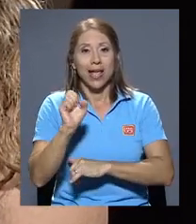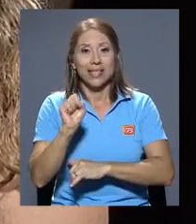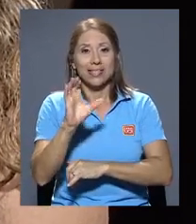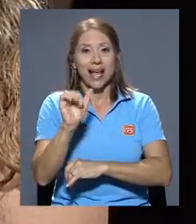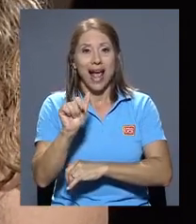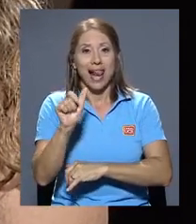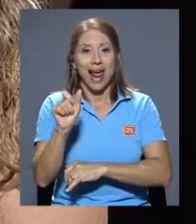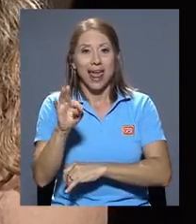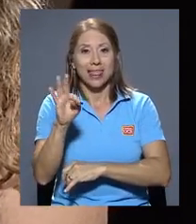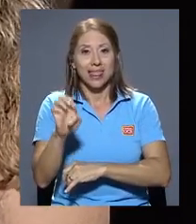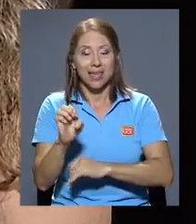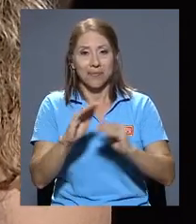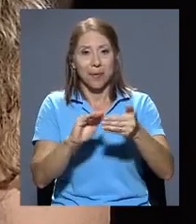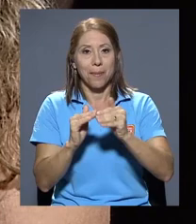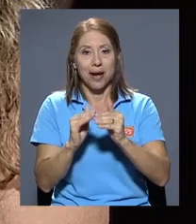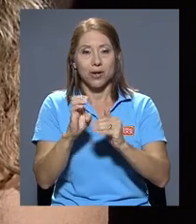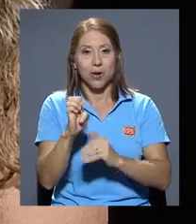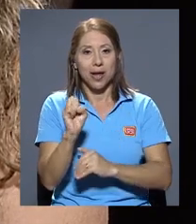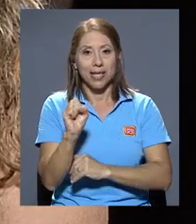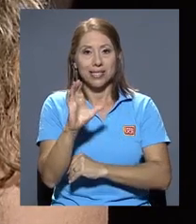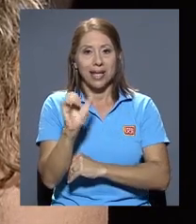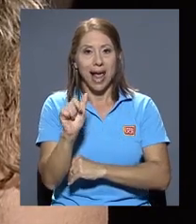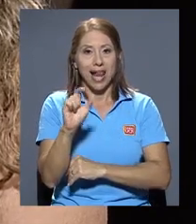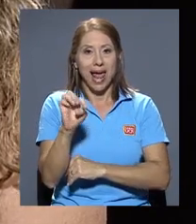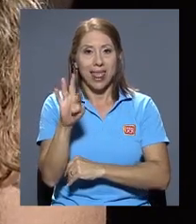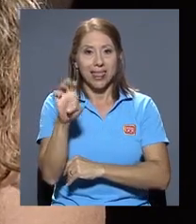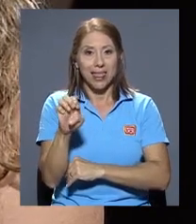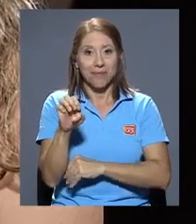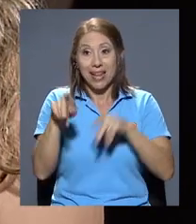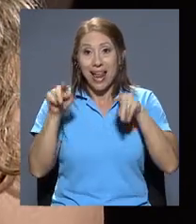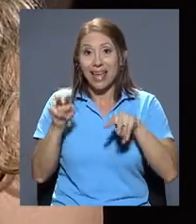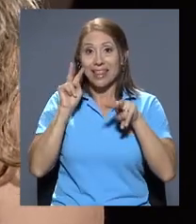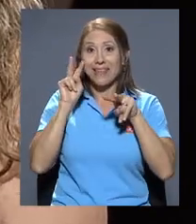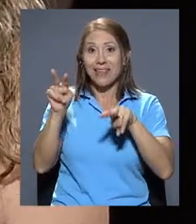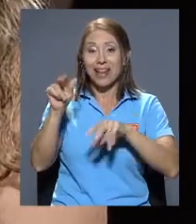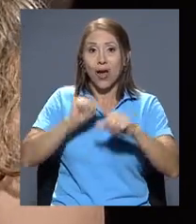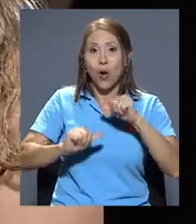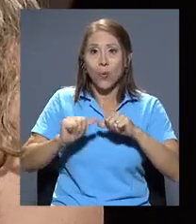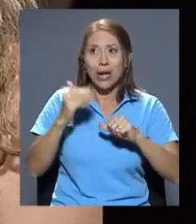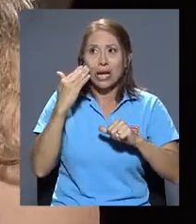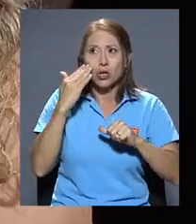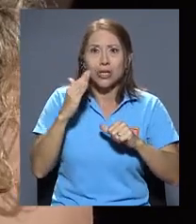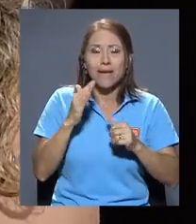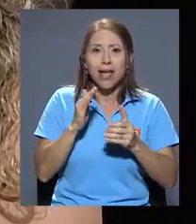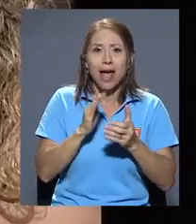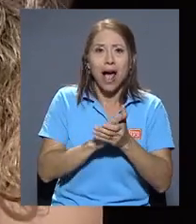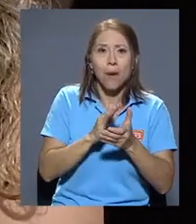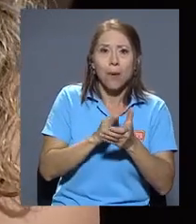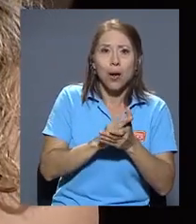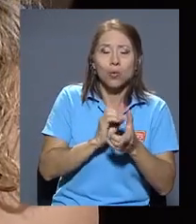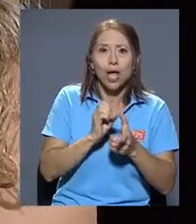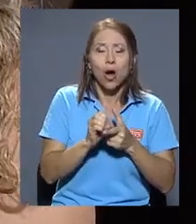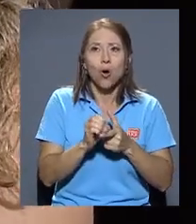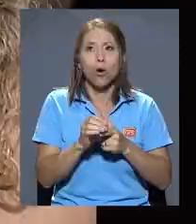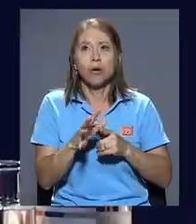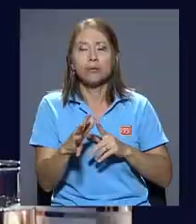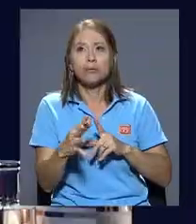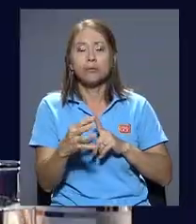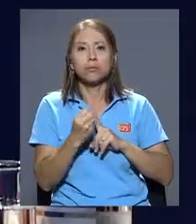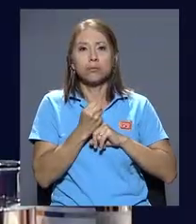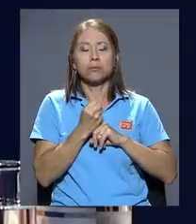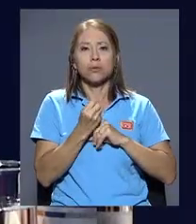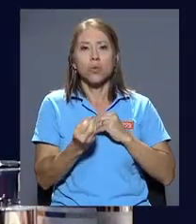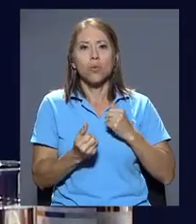La gente termina la obra sin saber si aplaudir o no del impacto que se llevan, así que los invito a ver esta producción.